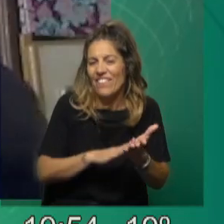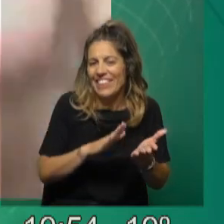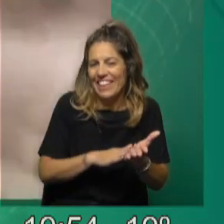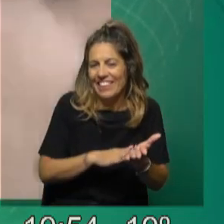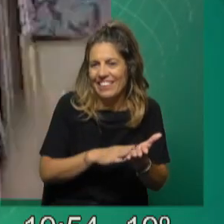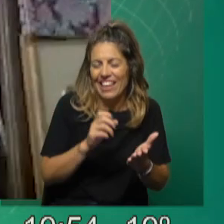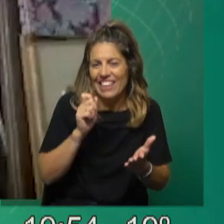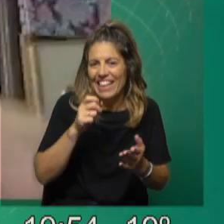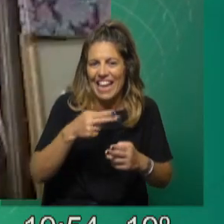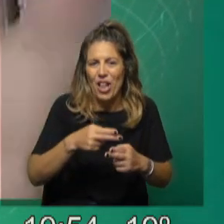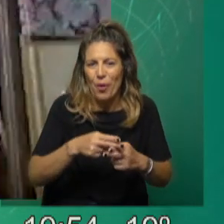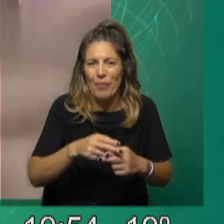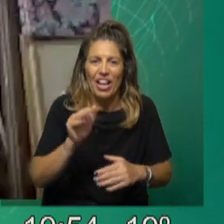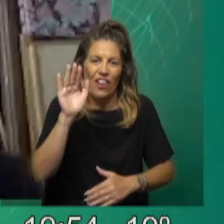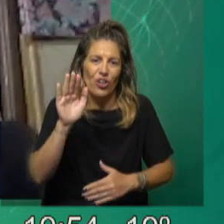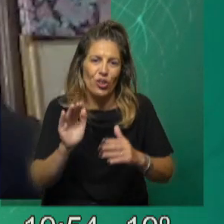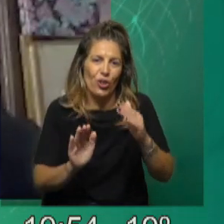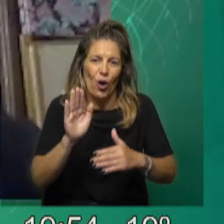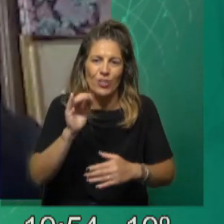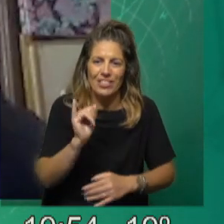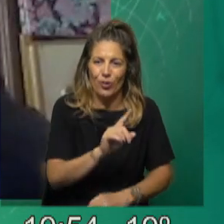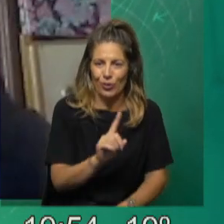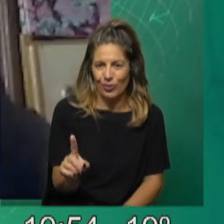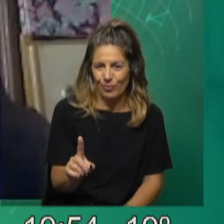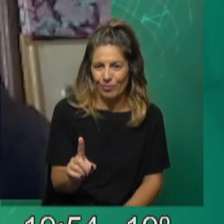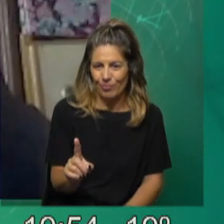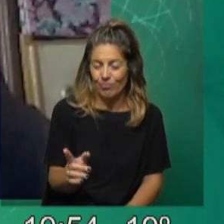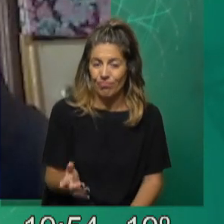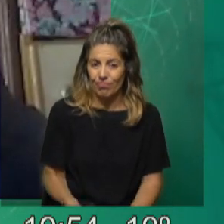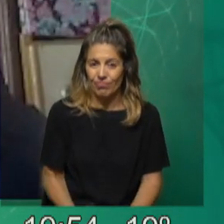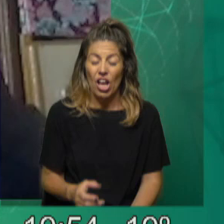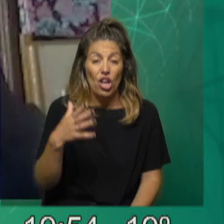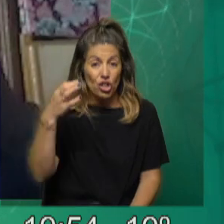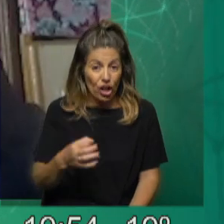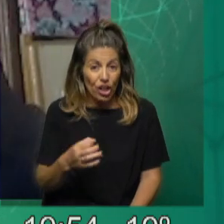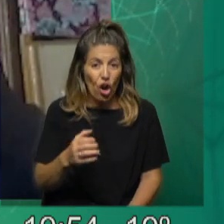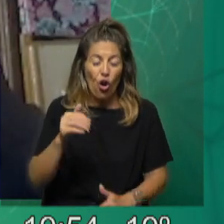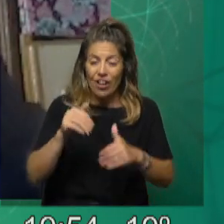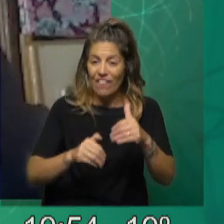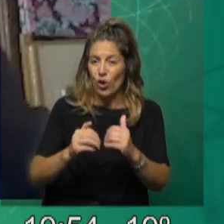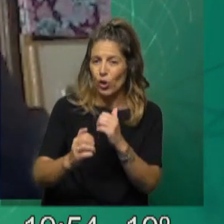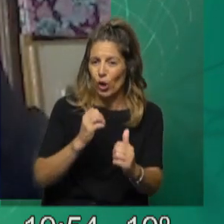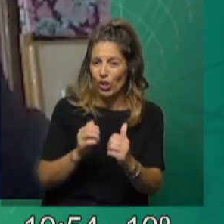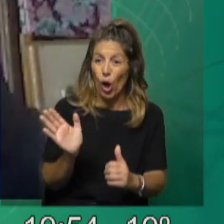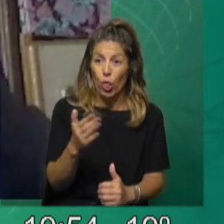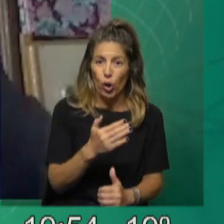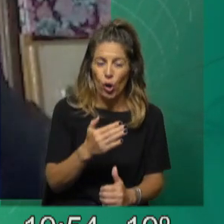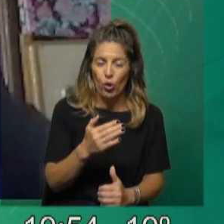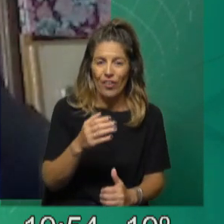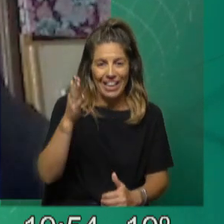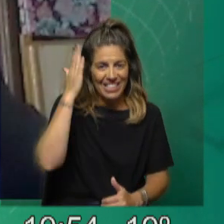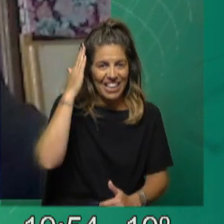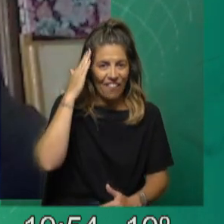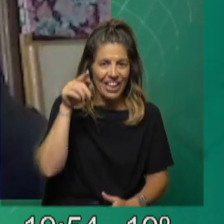atados su nombre a una determinada votación. Yo creo que con el voto electrónico todos los legisladores van a saber que,